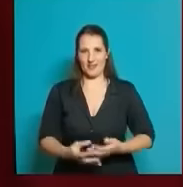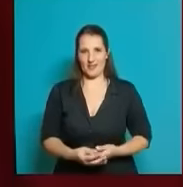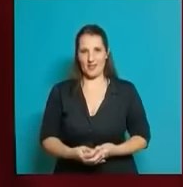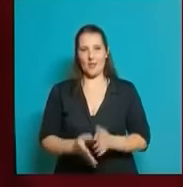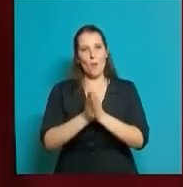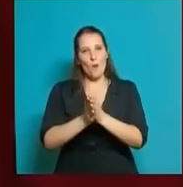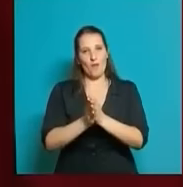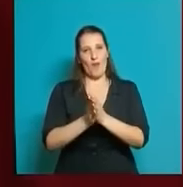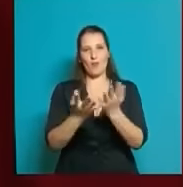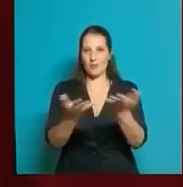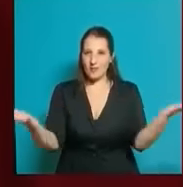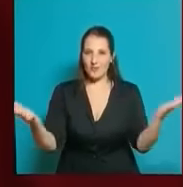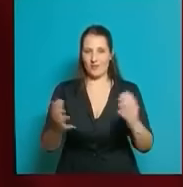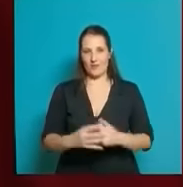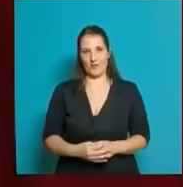señores,